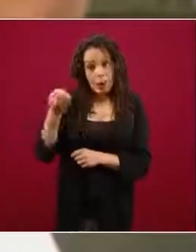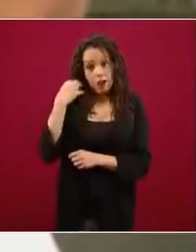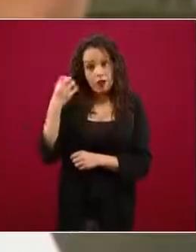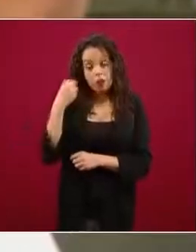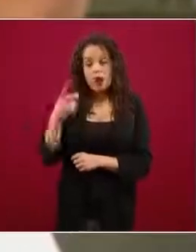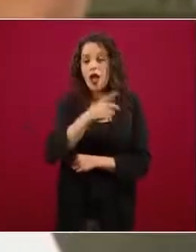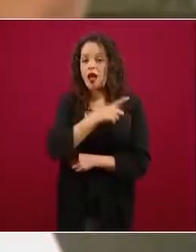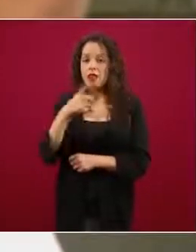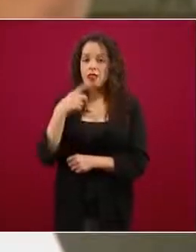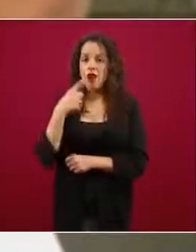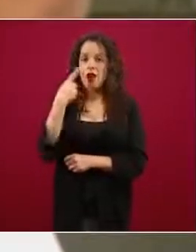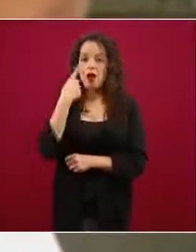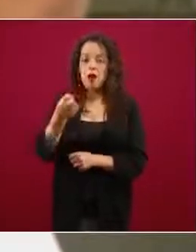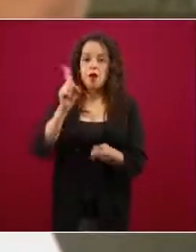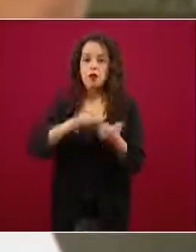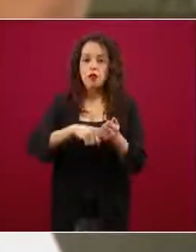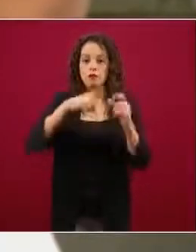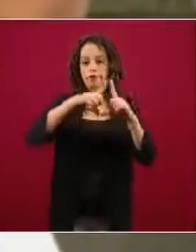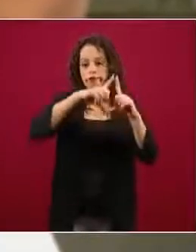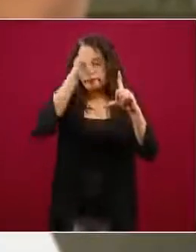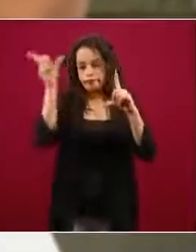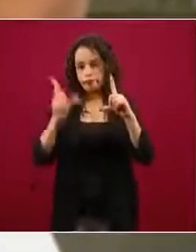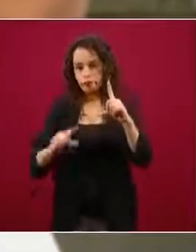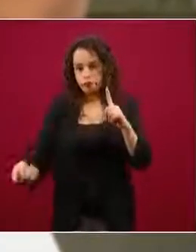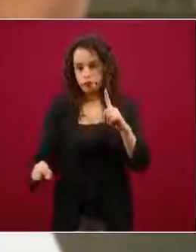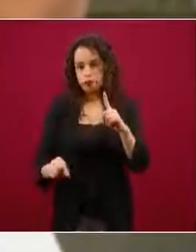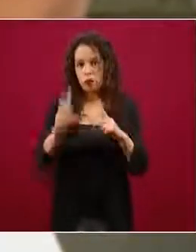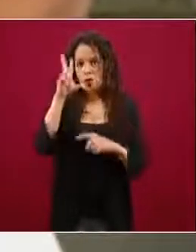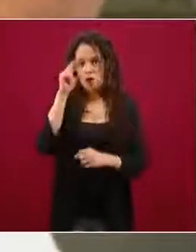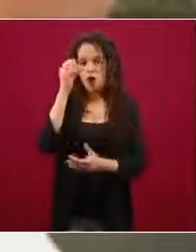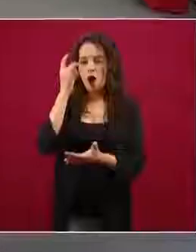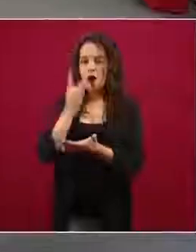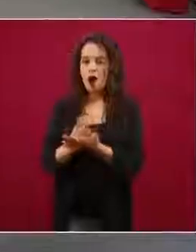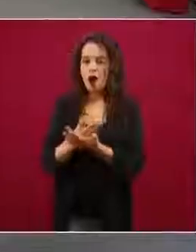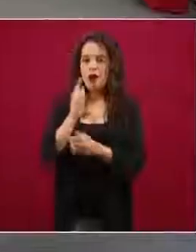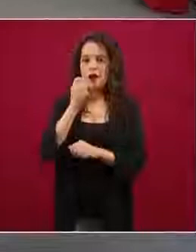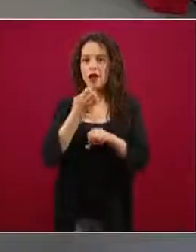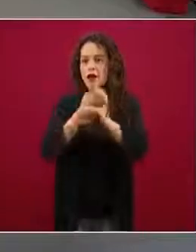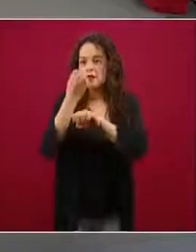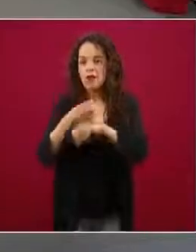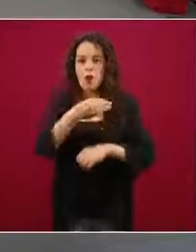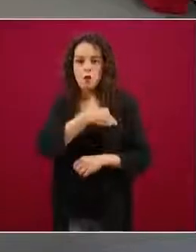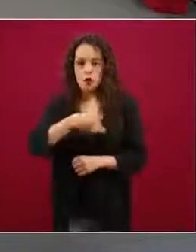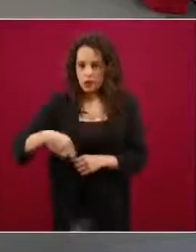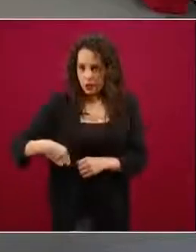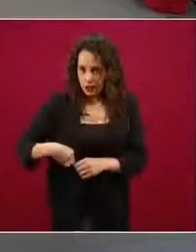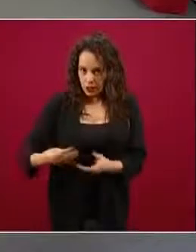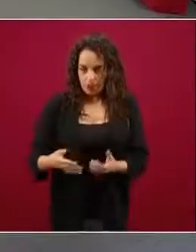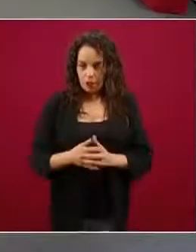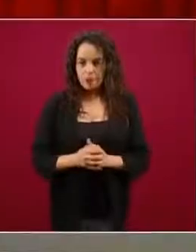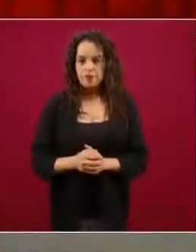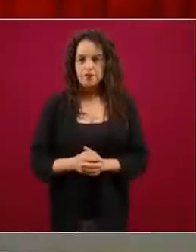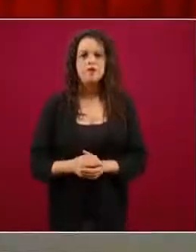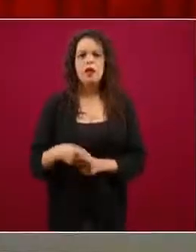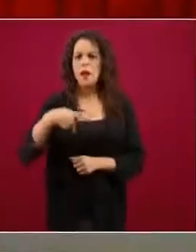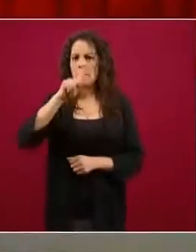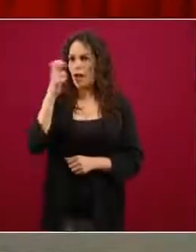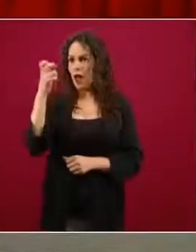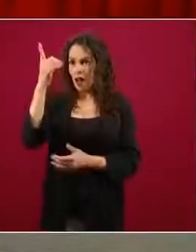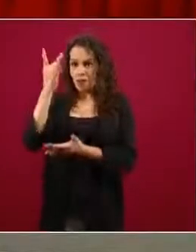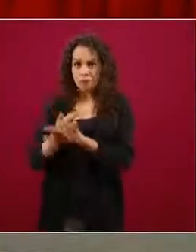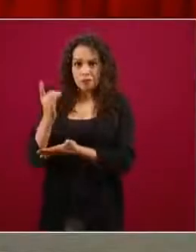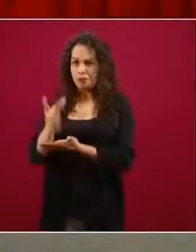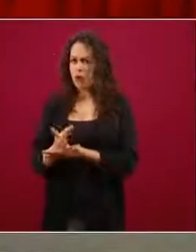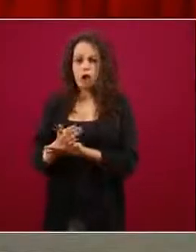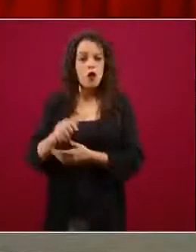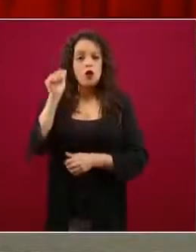ser nacional y no exclusivamente de estados o de municipios. Gracias. Claro, no es exclusivamente, si se fija, empezamos siempre con el panorama